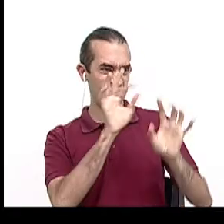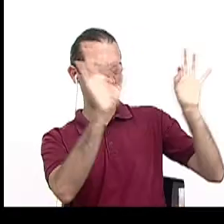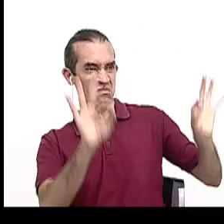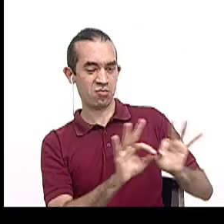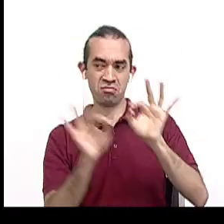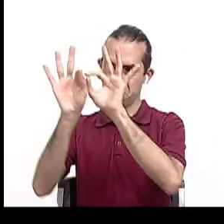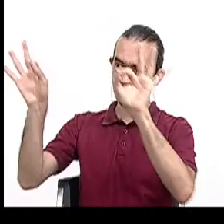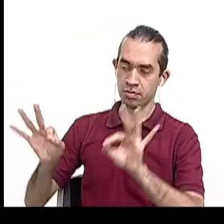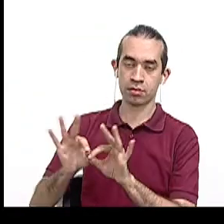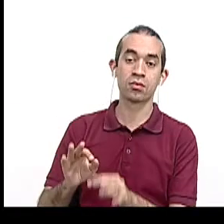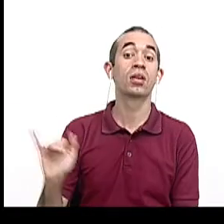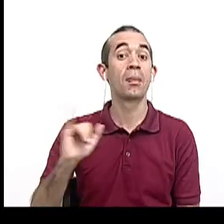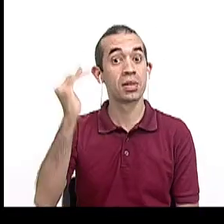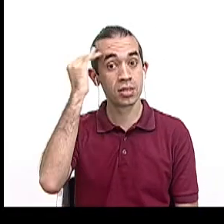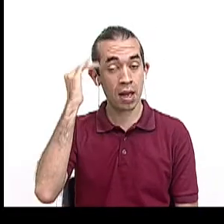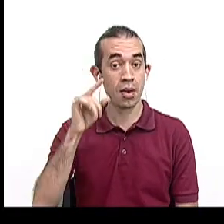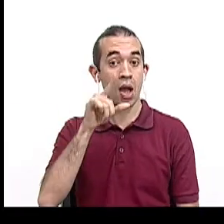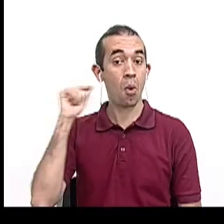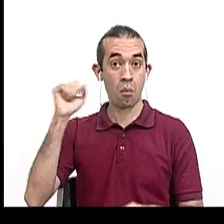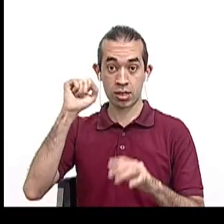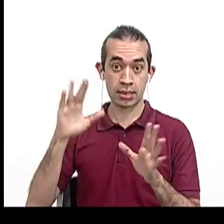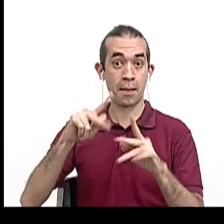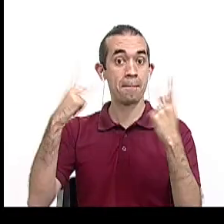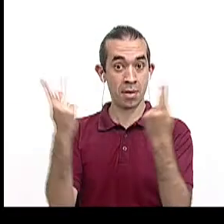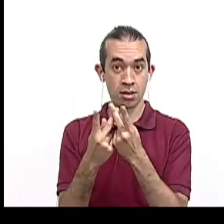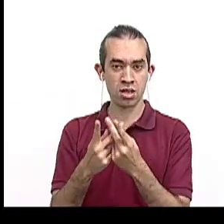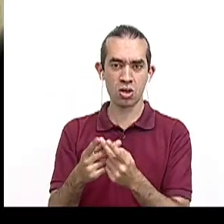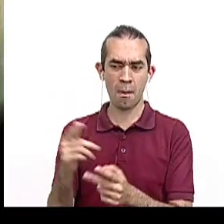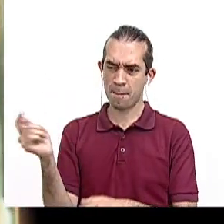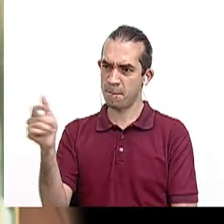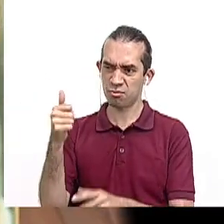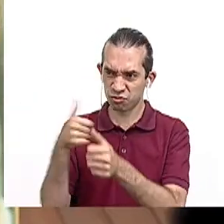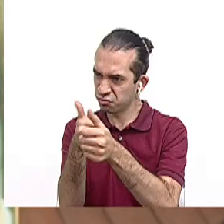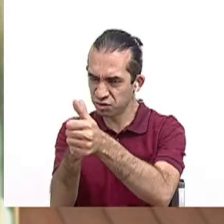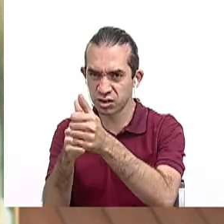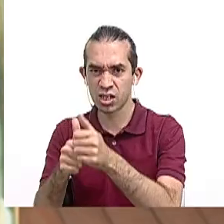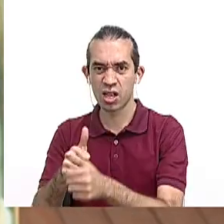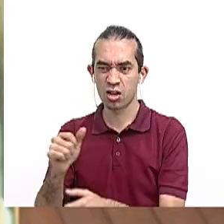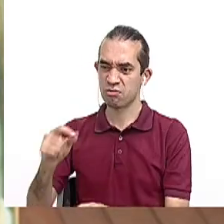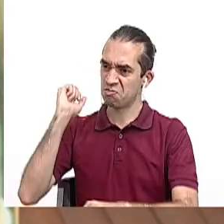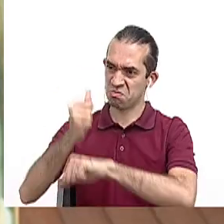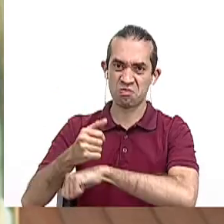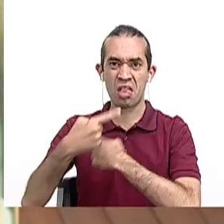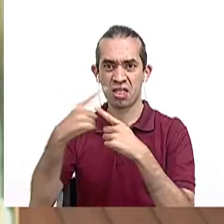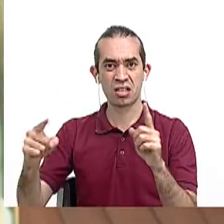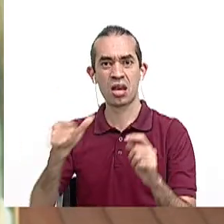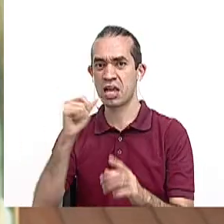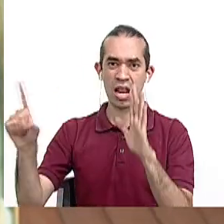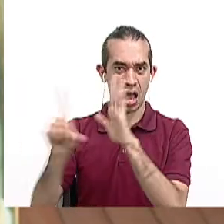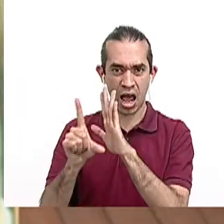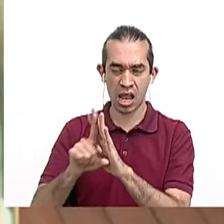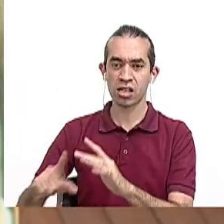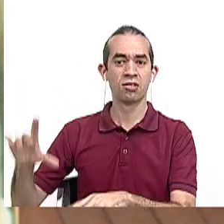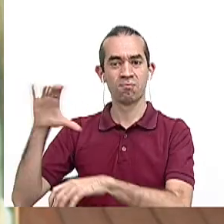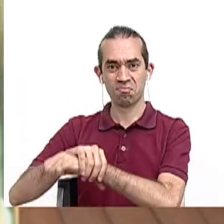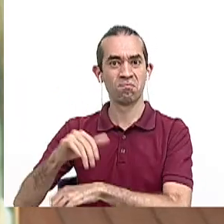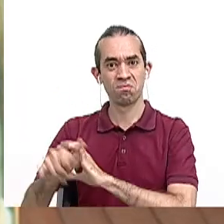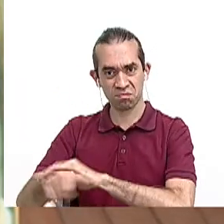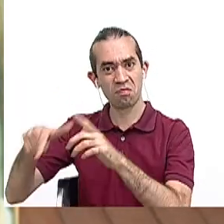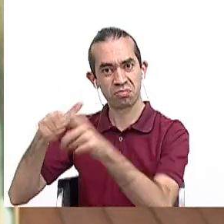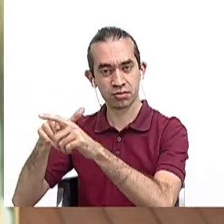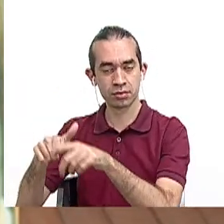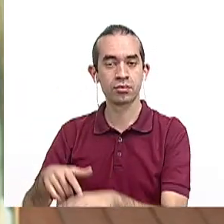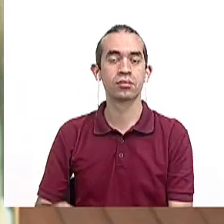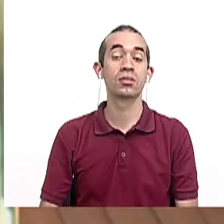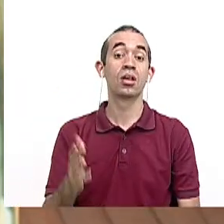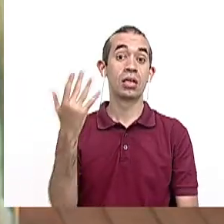Partido Comunista fueron perseguidos, ilegalizados y asesinados. Aunque la guerra civil del 48 se extendió apenas por 5 semanas, lo cierto del